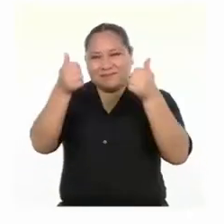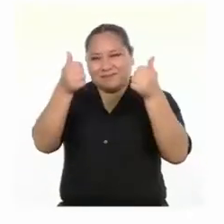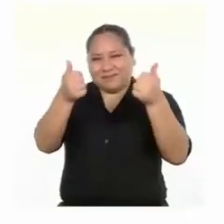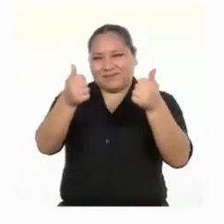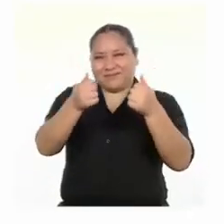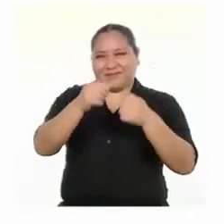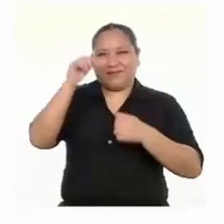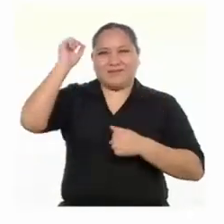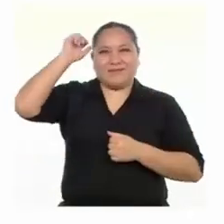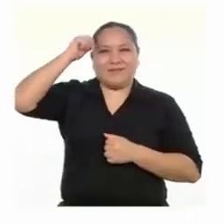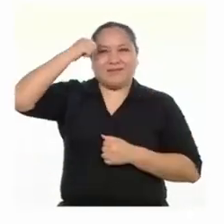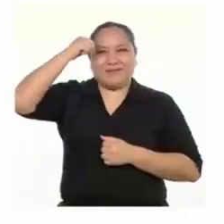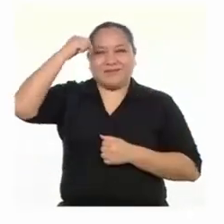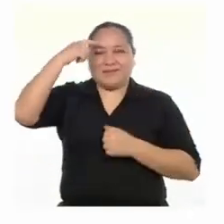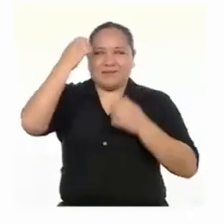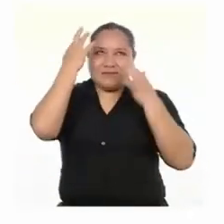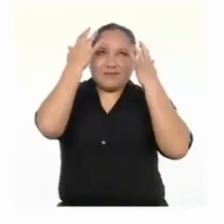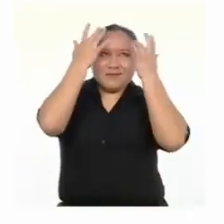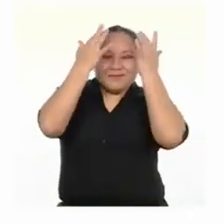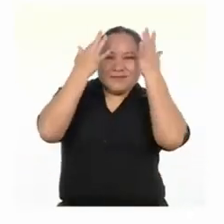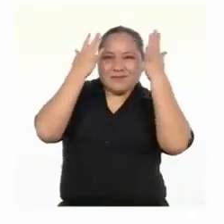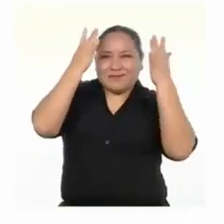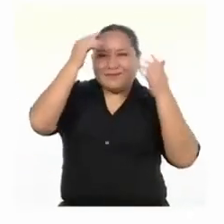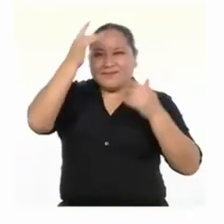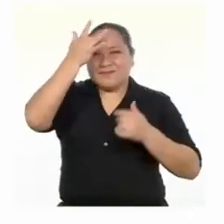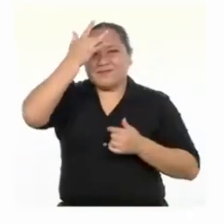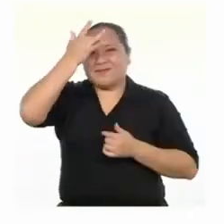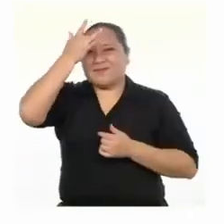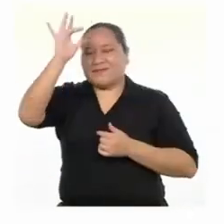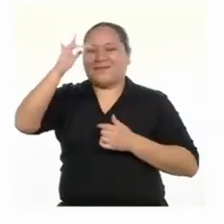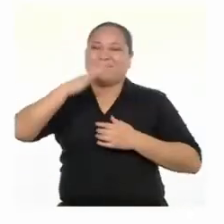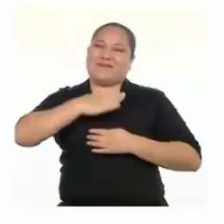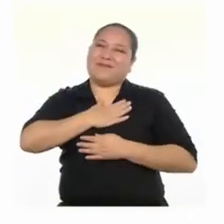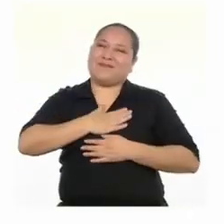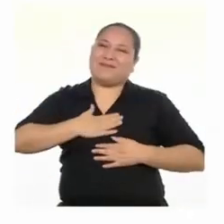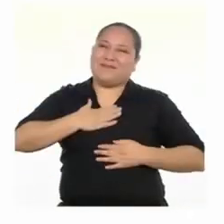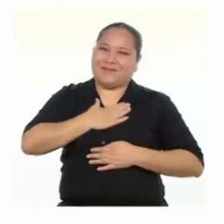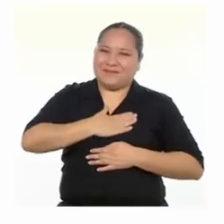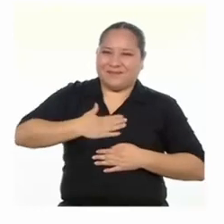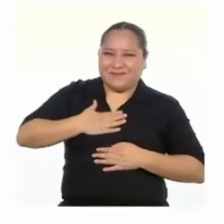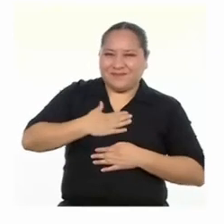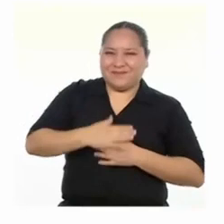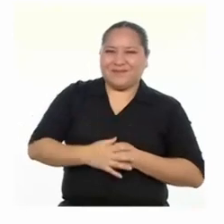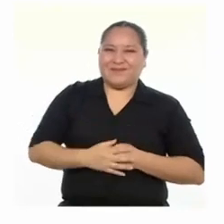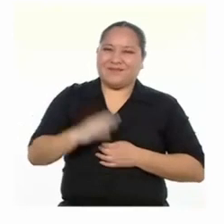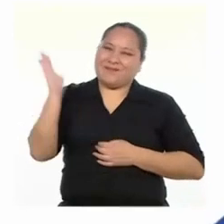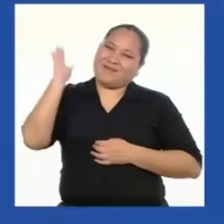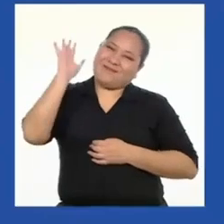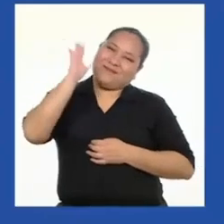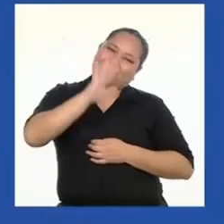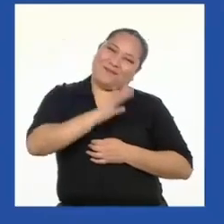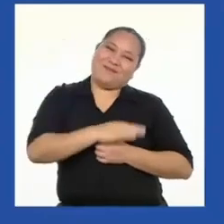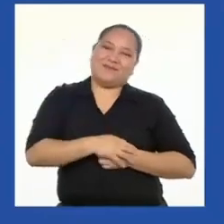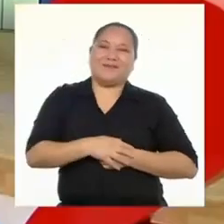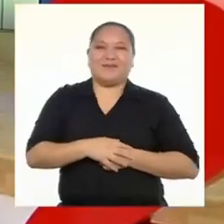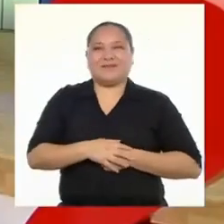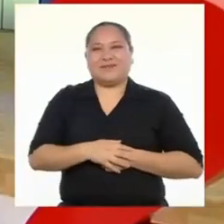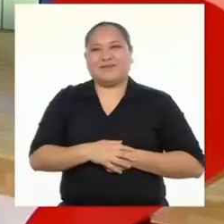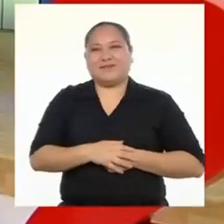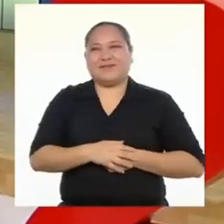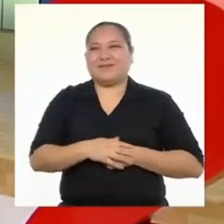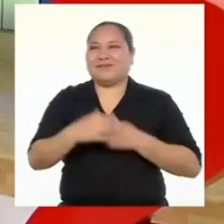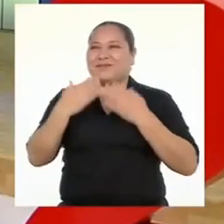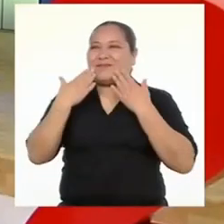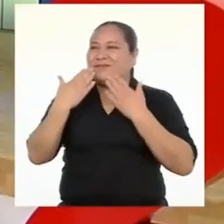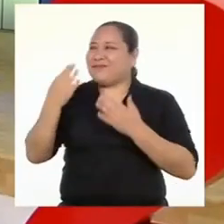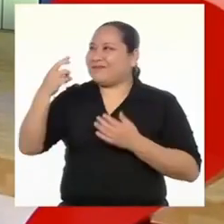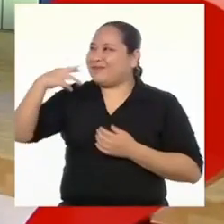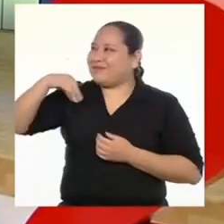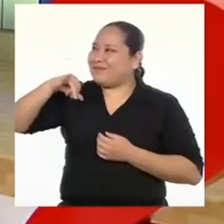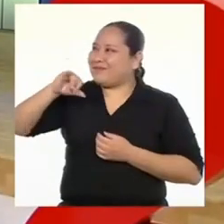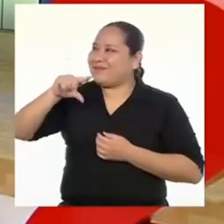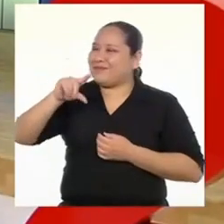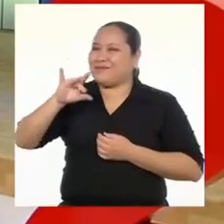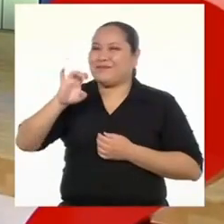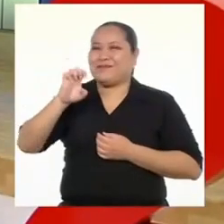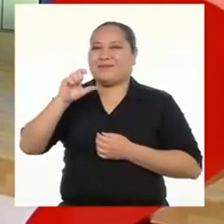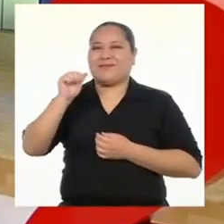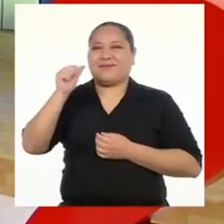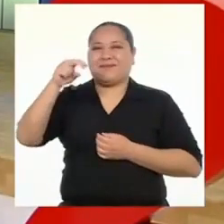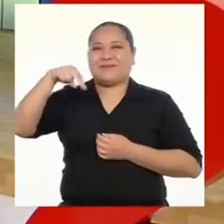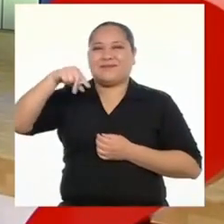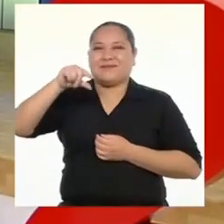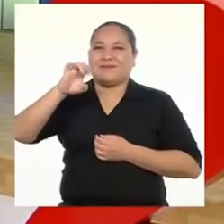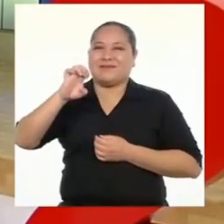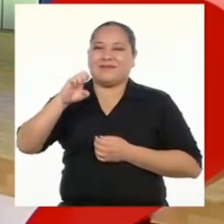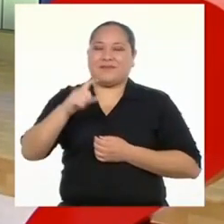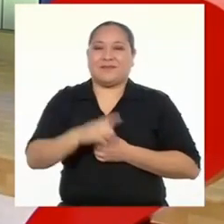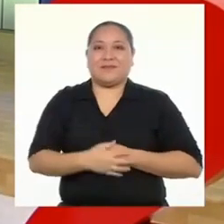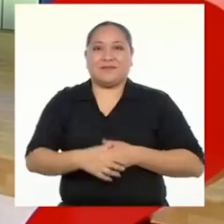bien. Recuerda que la creatividad es la inteligencia divirtiéndose. Hasta pronto. Gracias, Miguel Ángel.